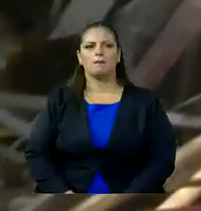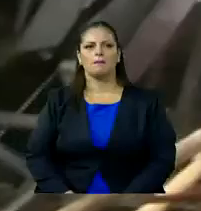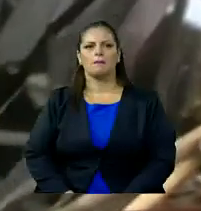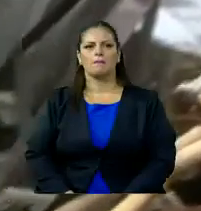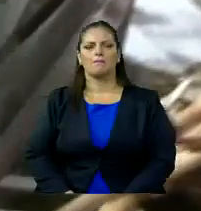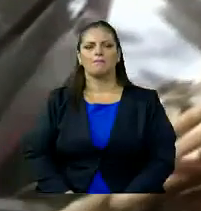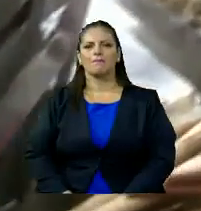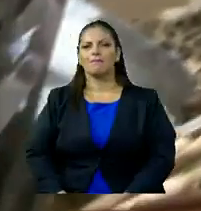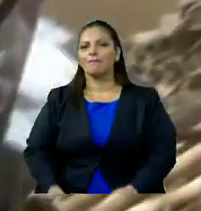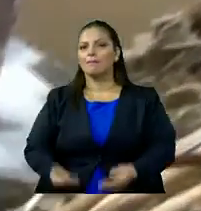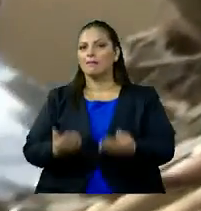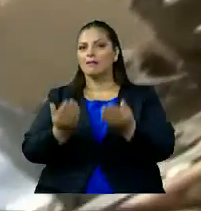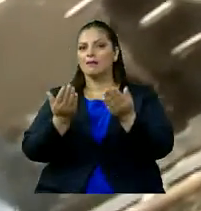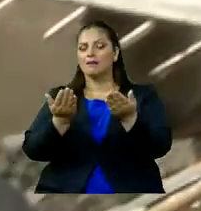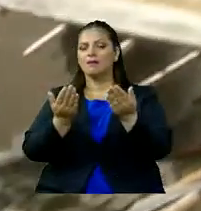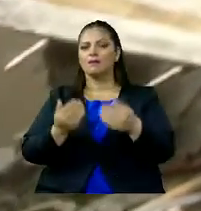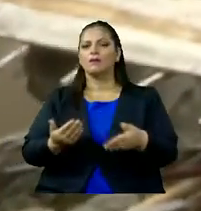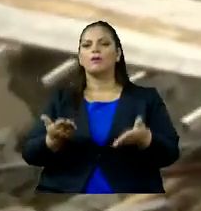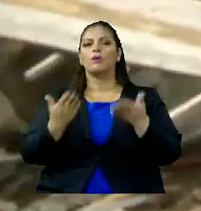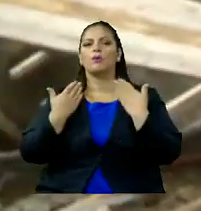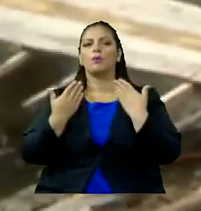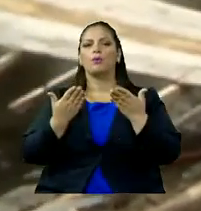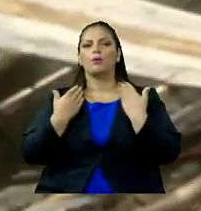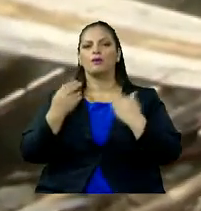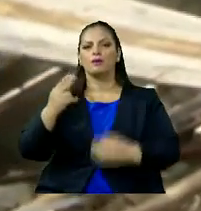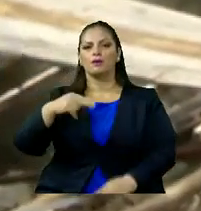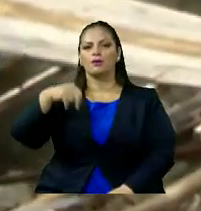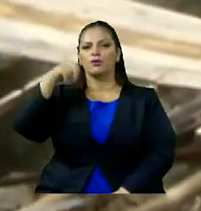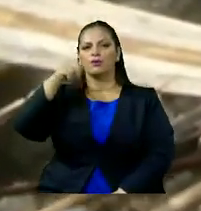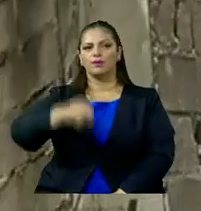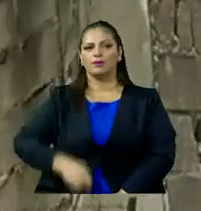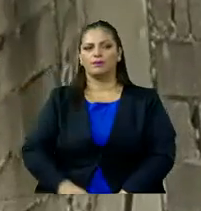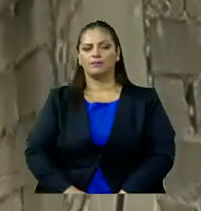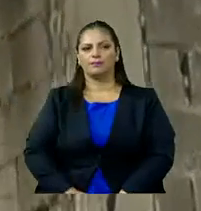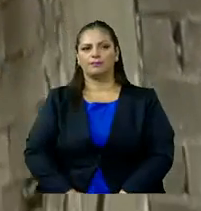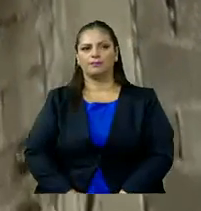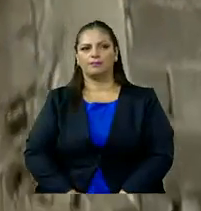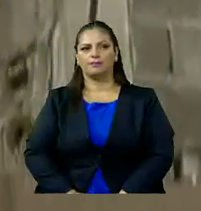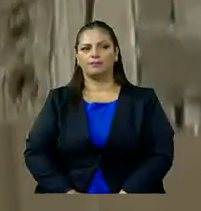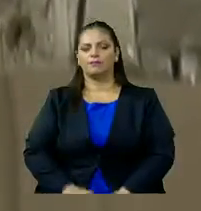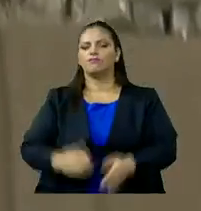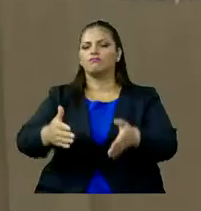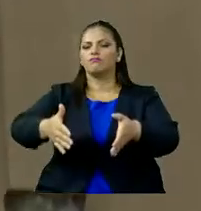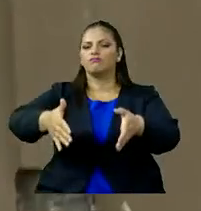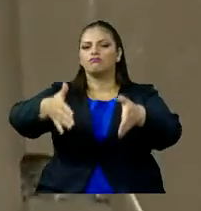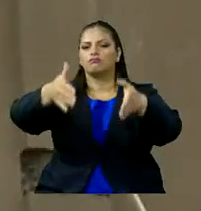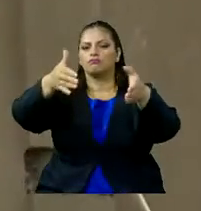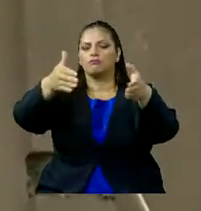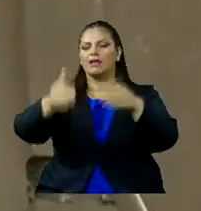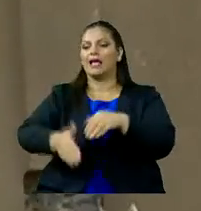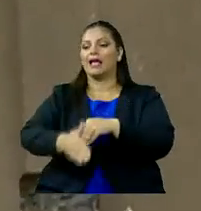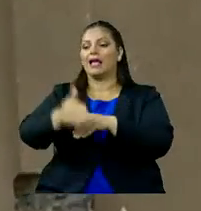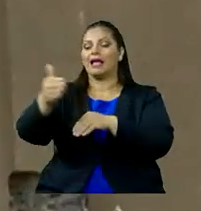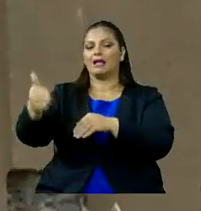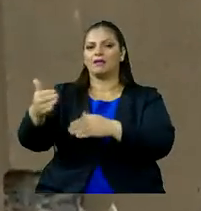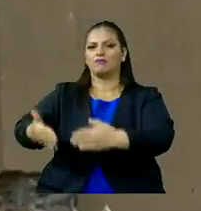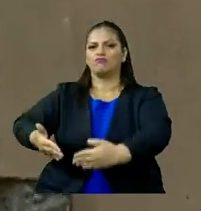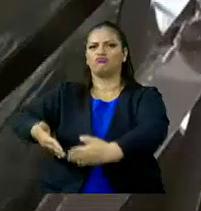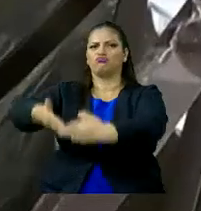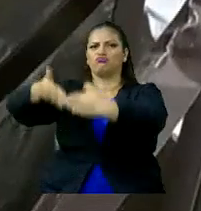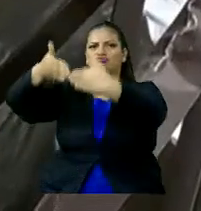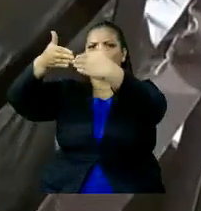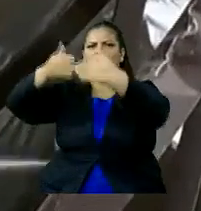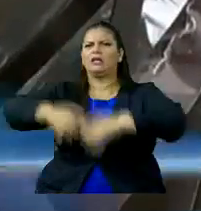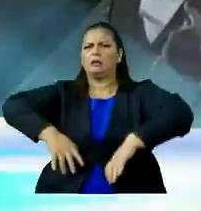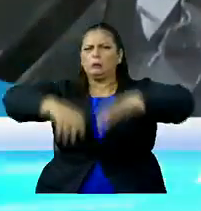El incidente se registró en un sector residencial del norte de Guayaquil, donde la inclemencia de la etapa invernal habría provocado la caída de este